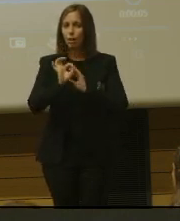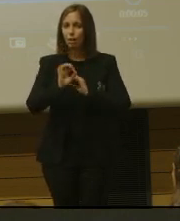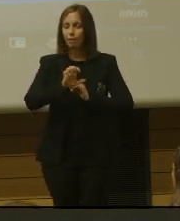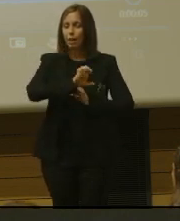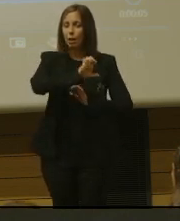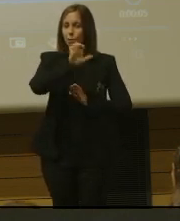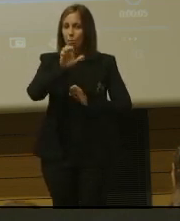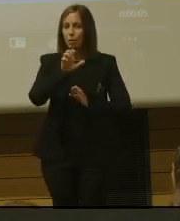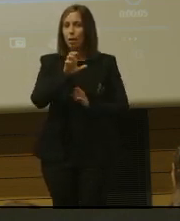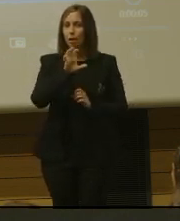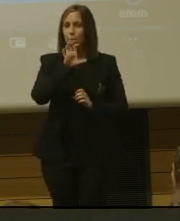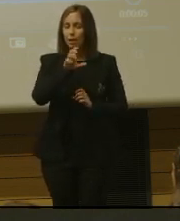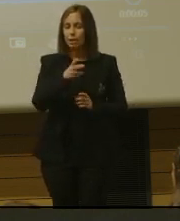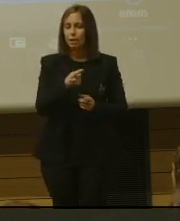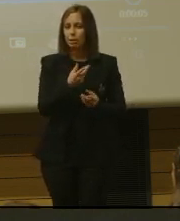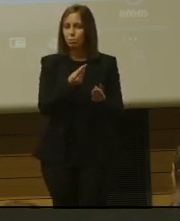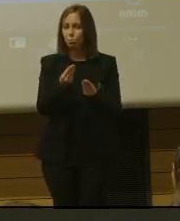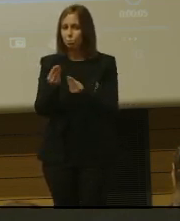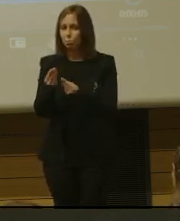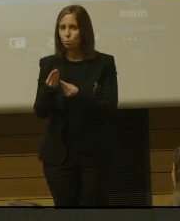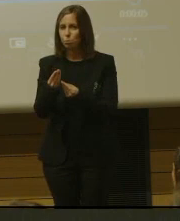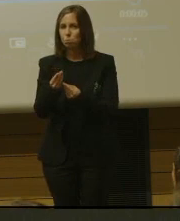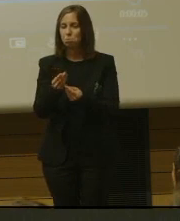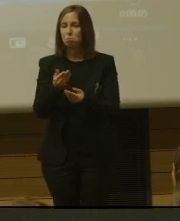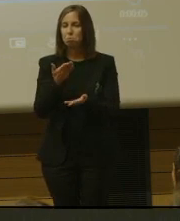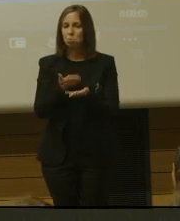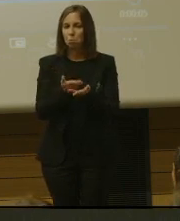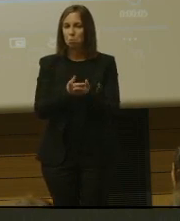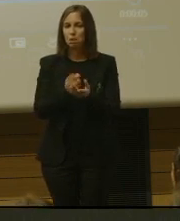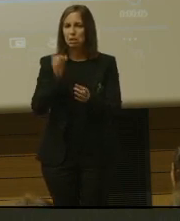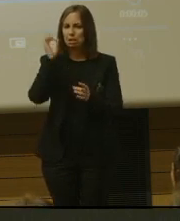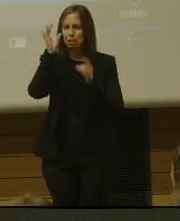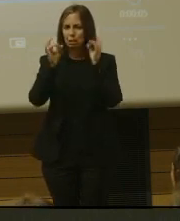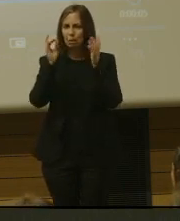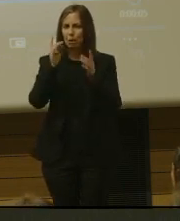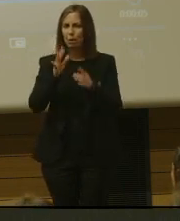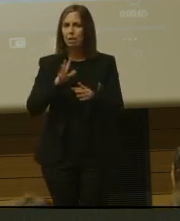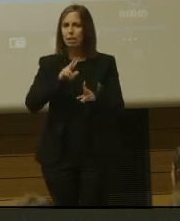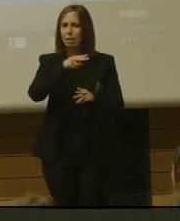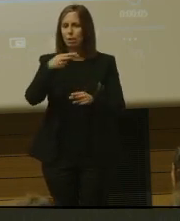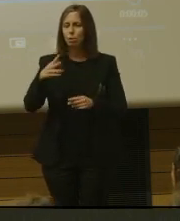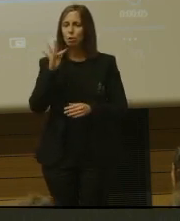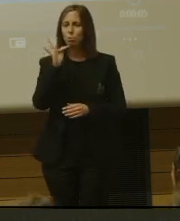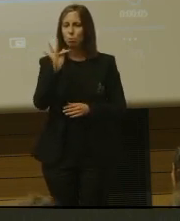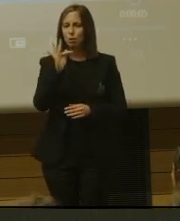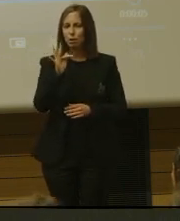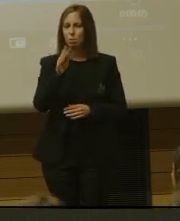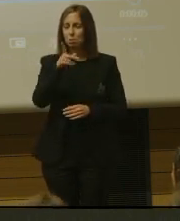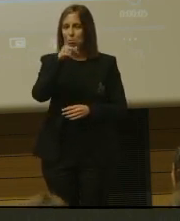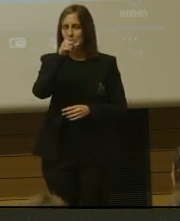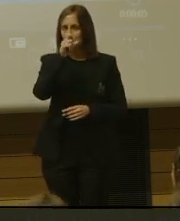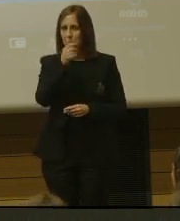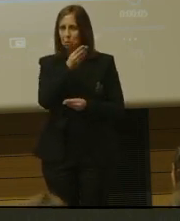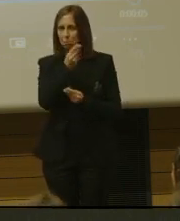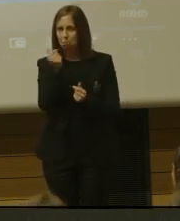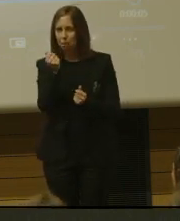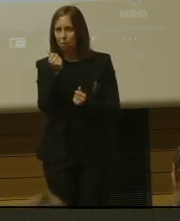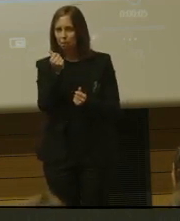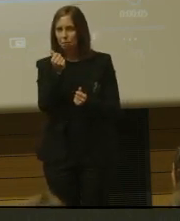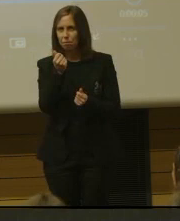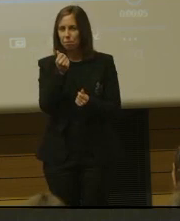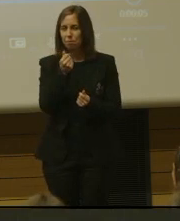varios países con unas propuestas muy innovadoras y que estaban consiguiendo resultados positivos. No recuerdo bien si era Finlandia, si era